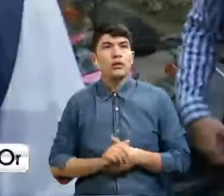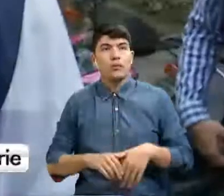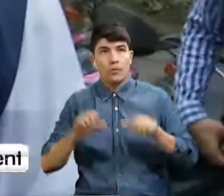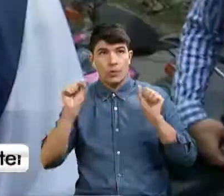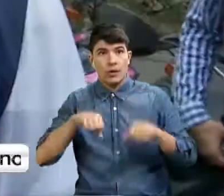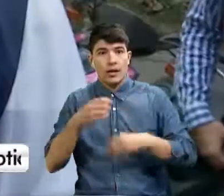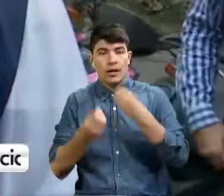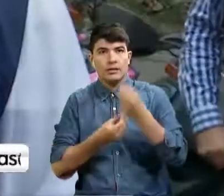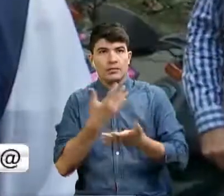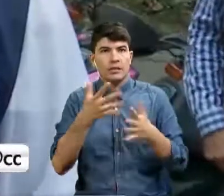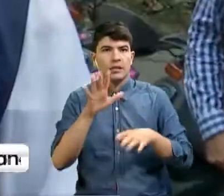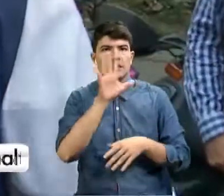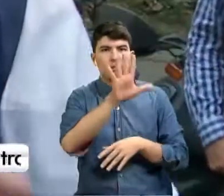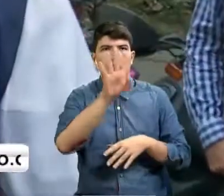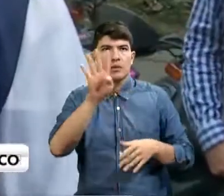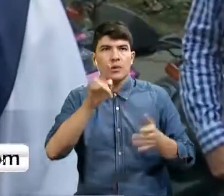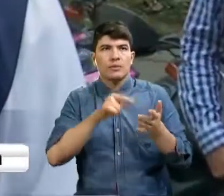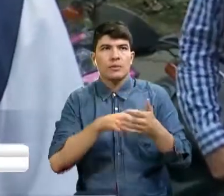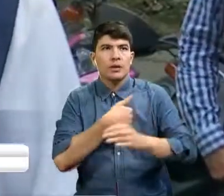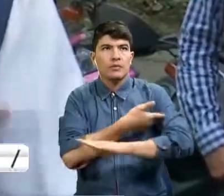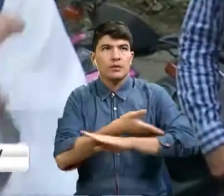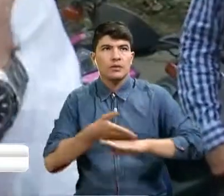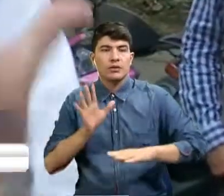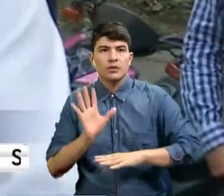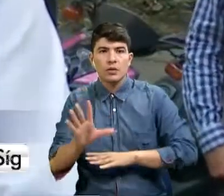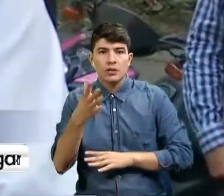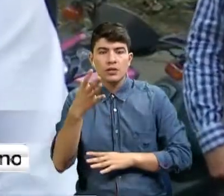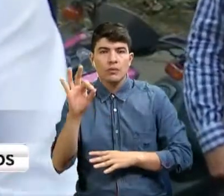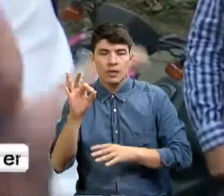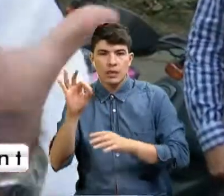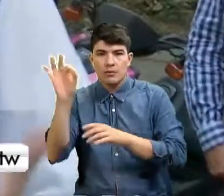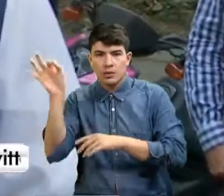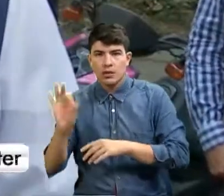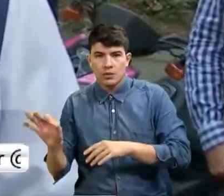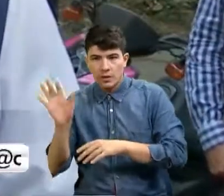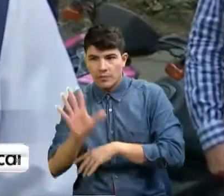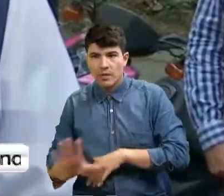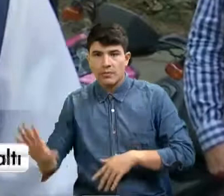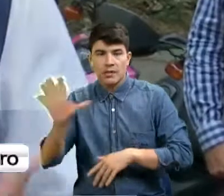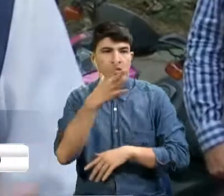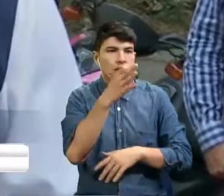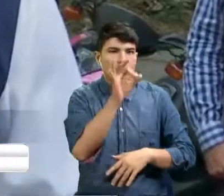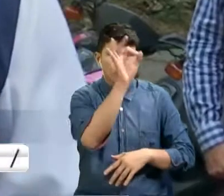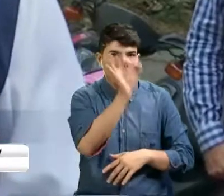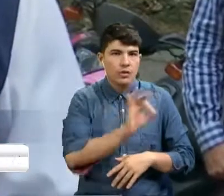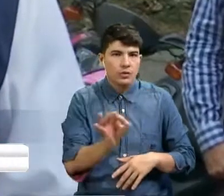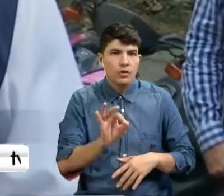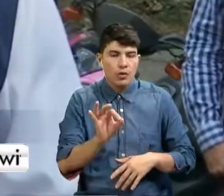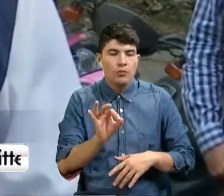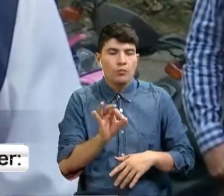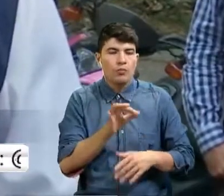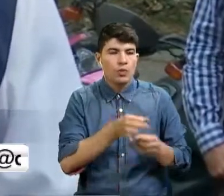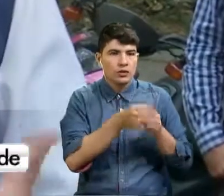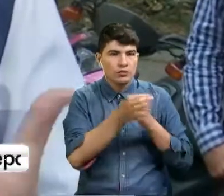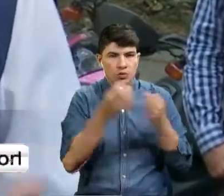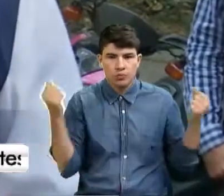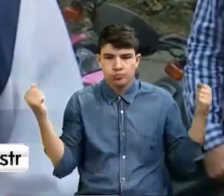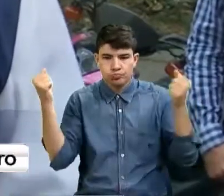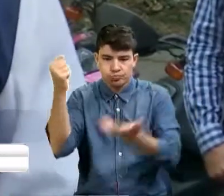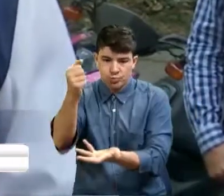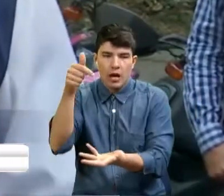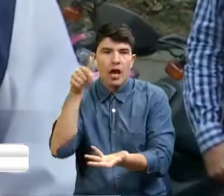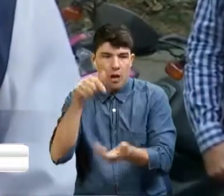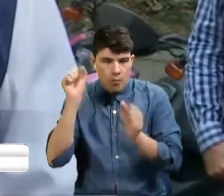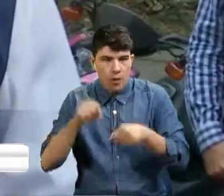cerca de 54.000 millones de pesos donde el 50% proviene el departamento y el 50% el municipio sacar adelante una solución vial que va a